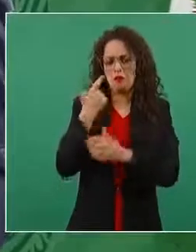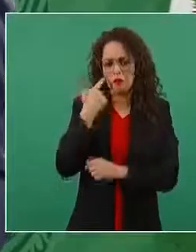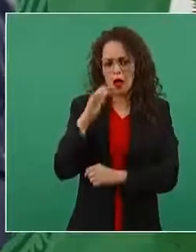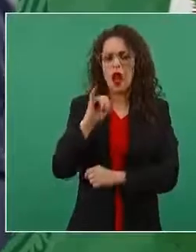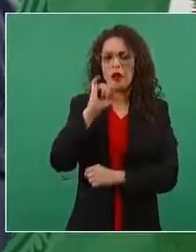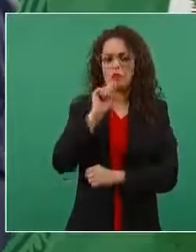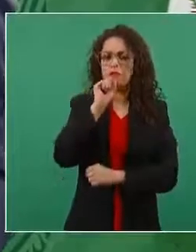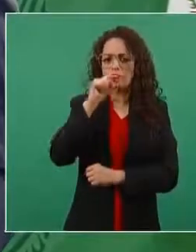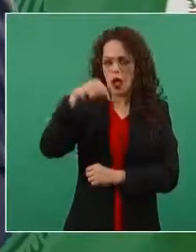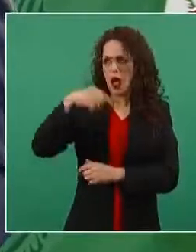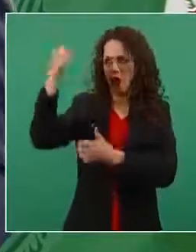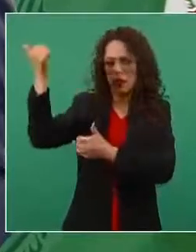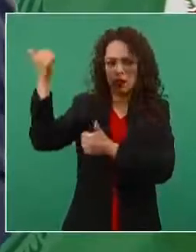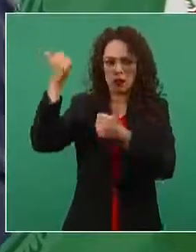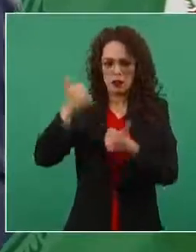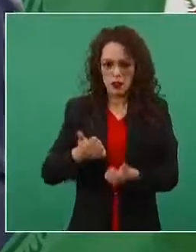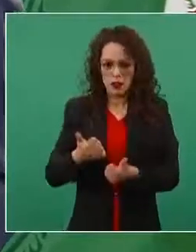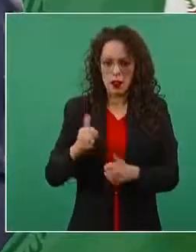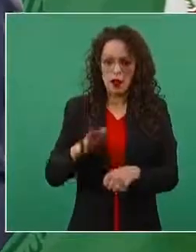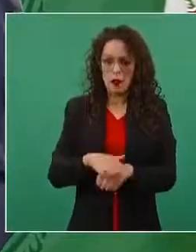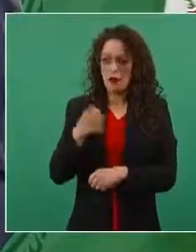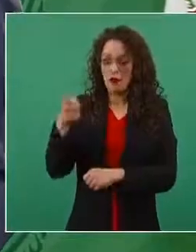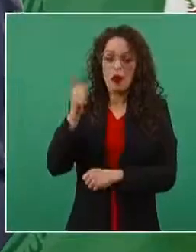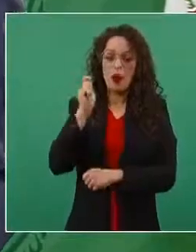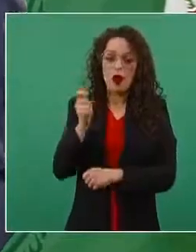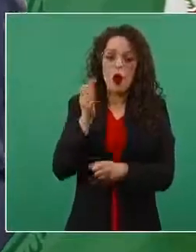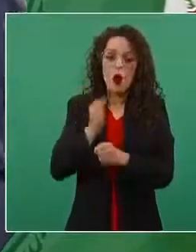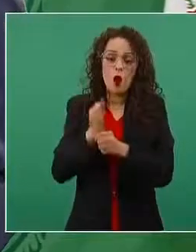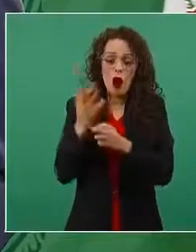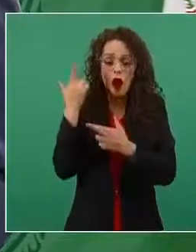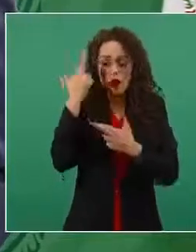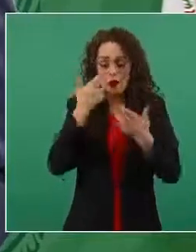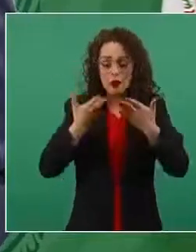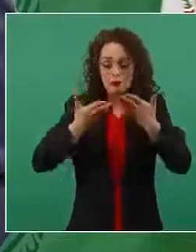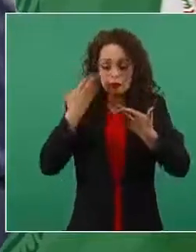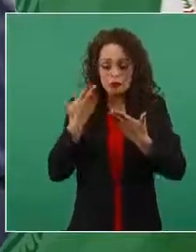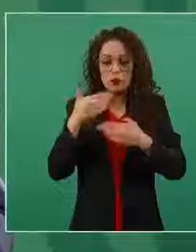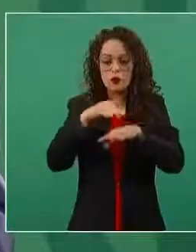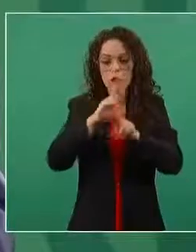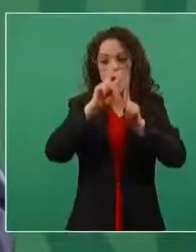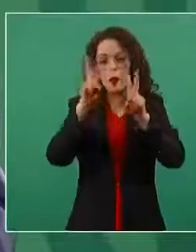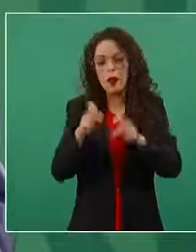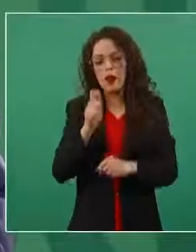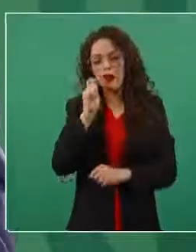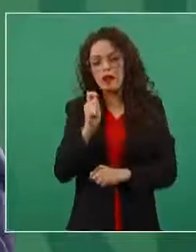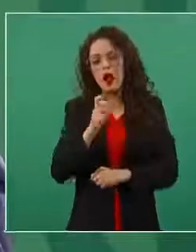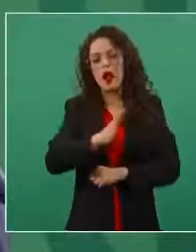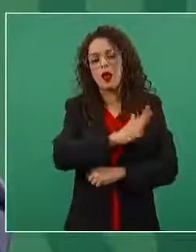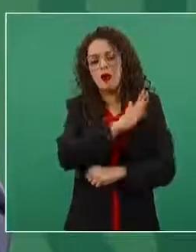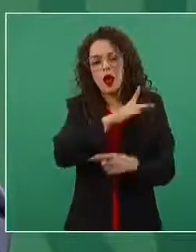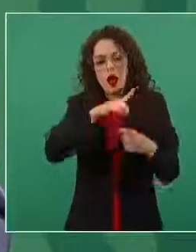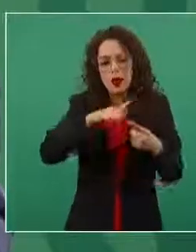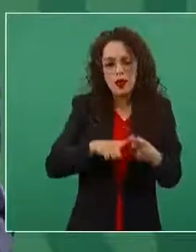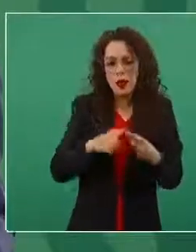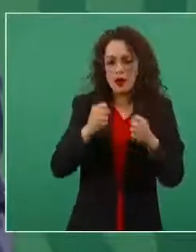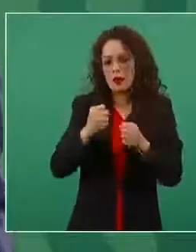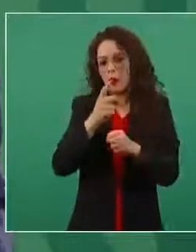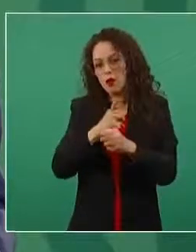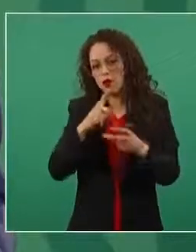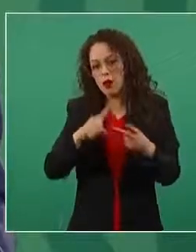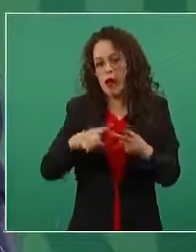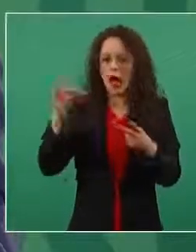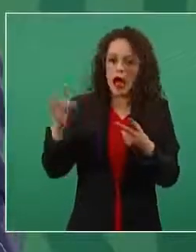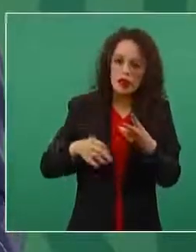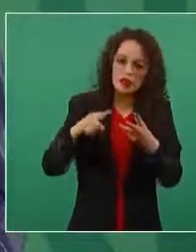vacunas porque están en ese proceso de revisión sobre la calidad, sobre la eficacia y